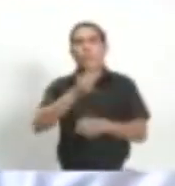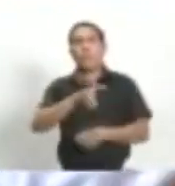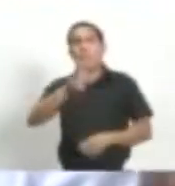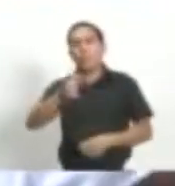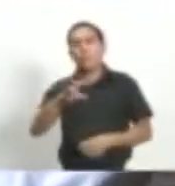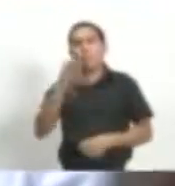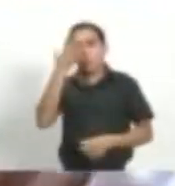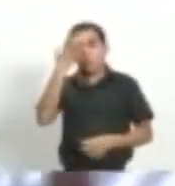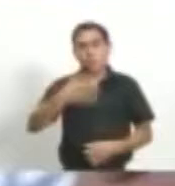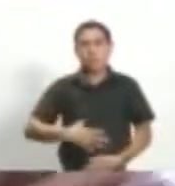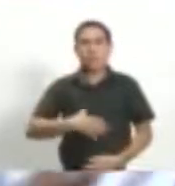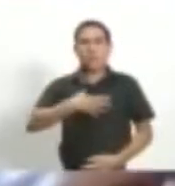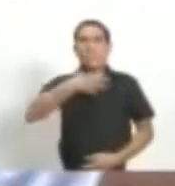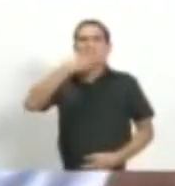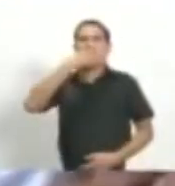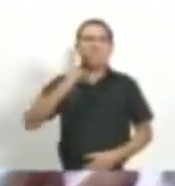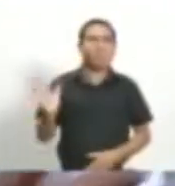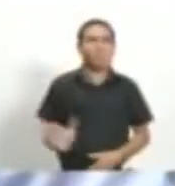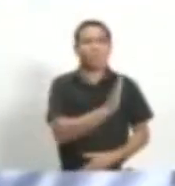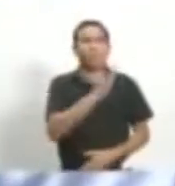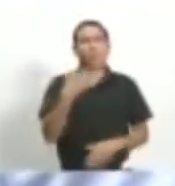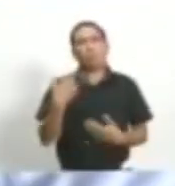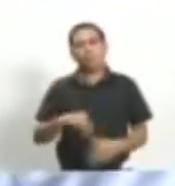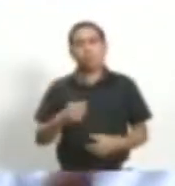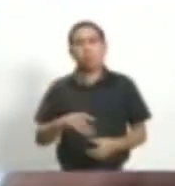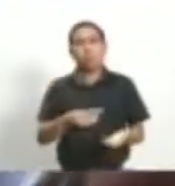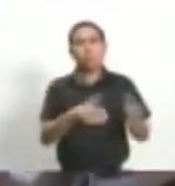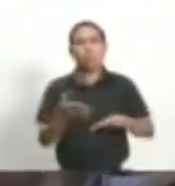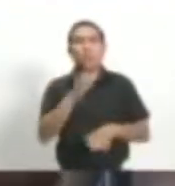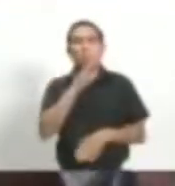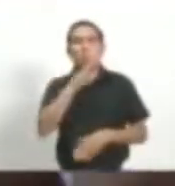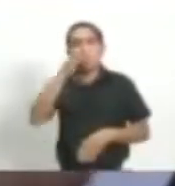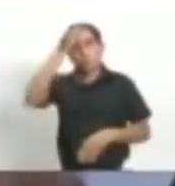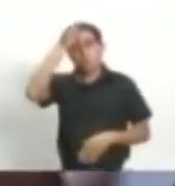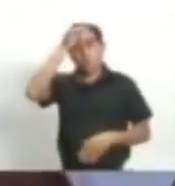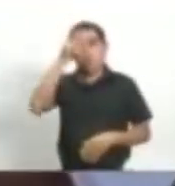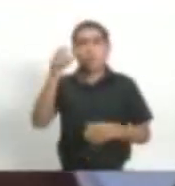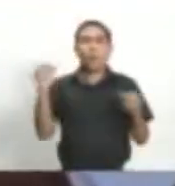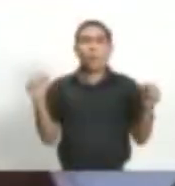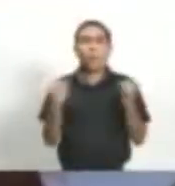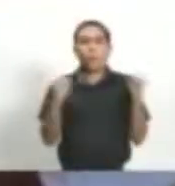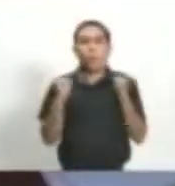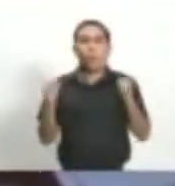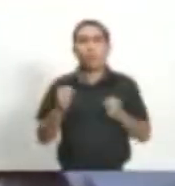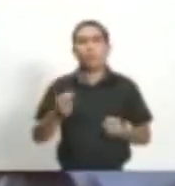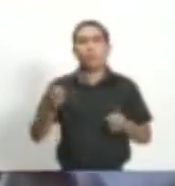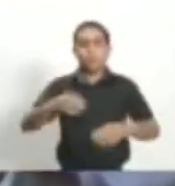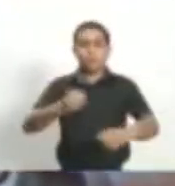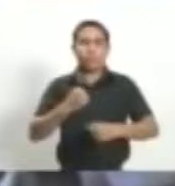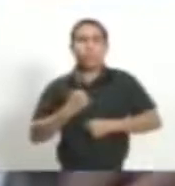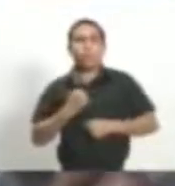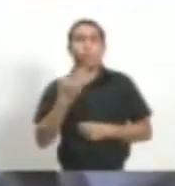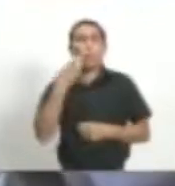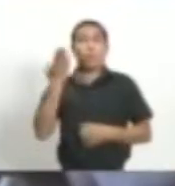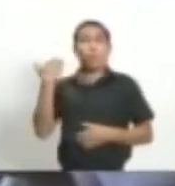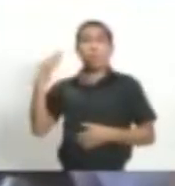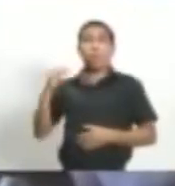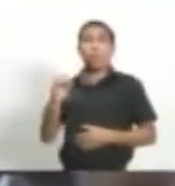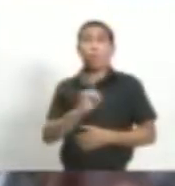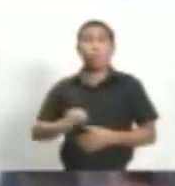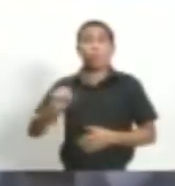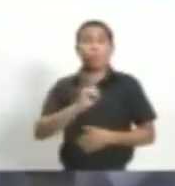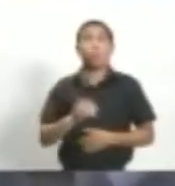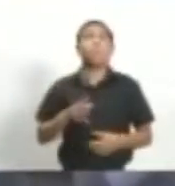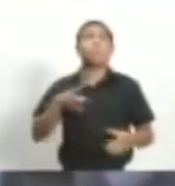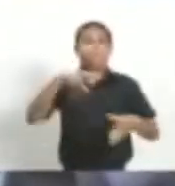causa de un cáncer linfático. Bedoya murió en el Hospital Militar de Bogotá, donde estaba recluido desde el pasado mes de octubre. Fue cadete